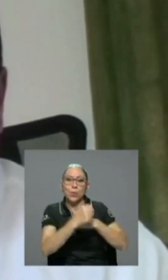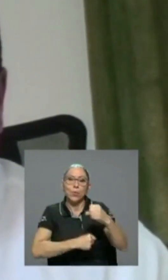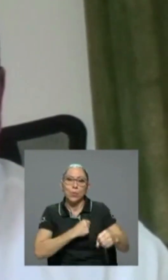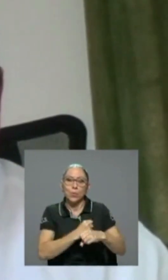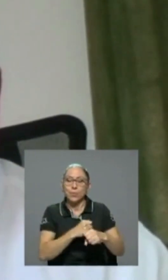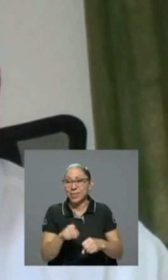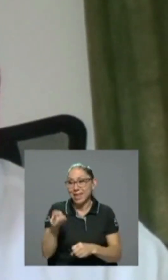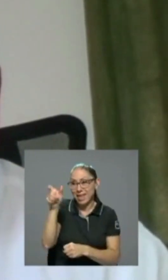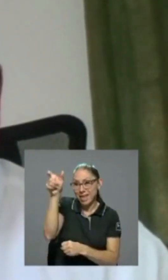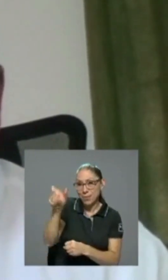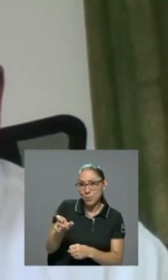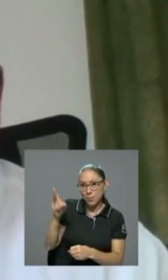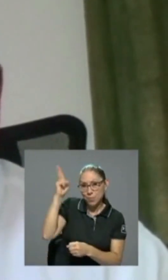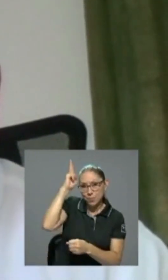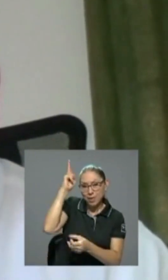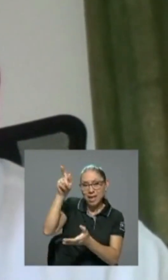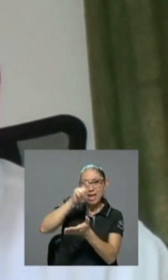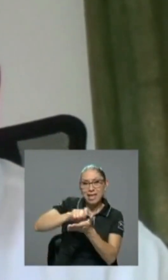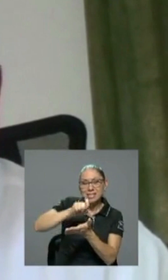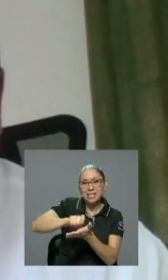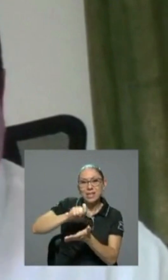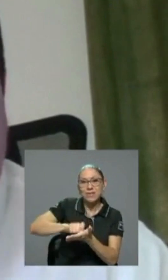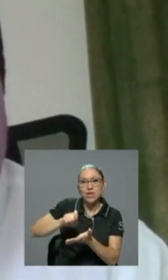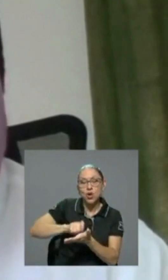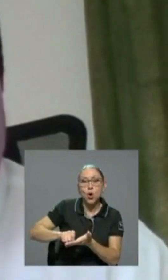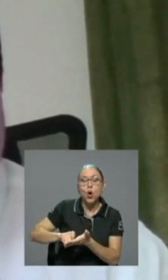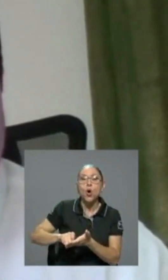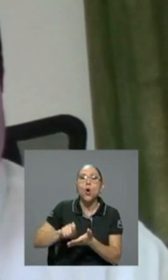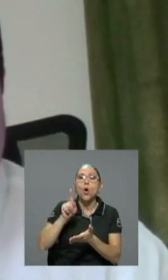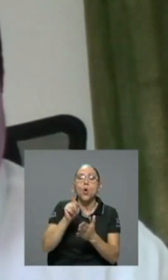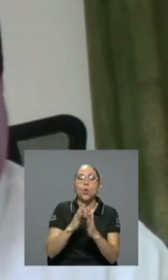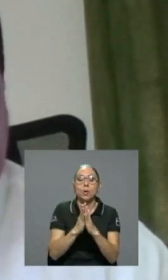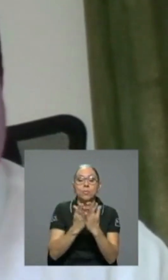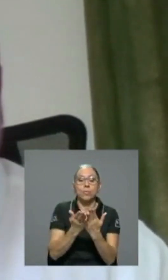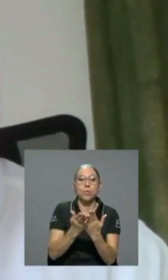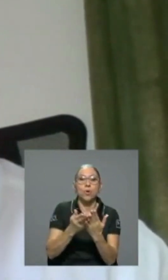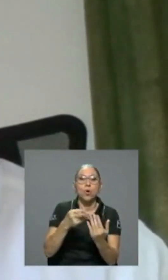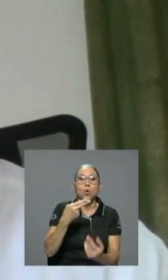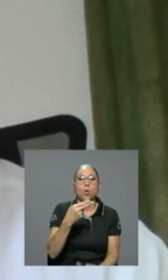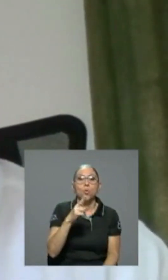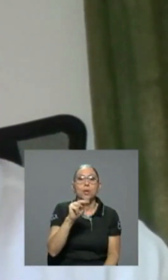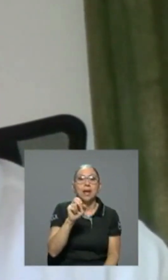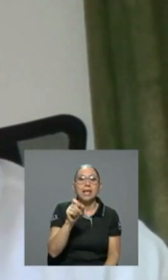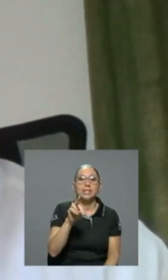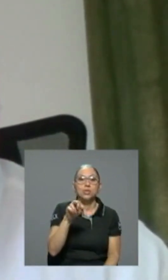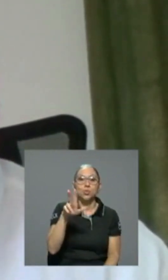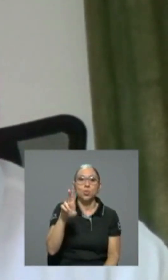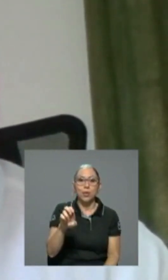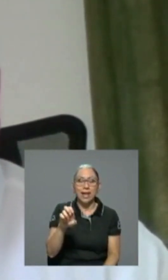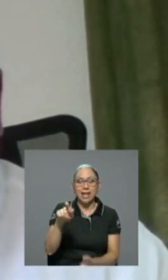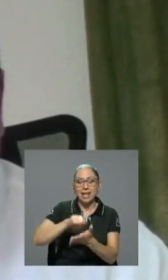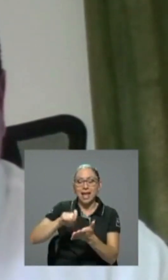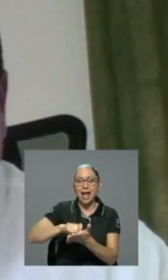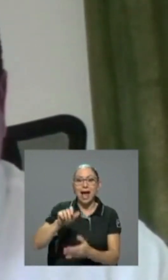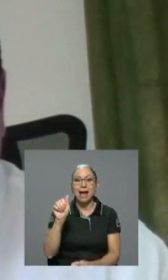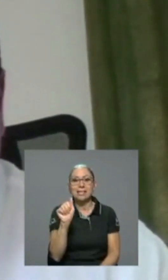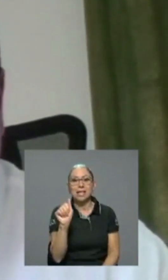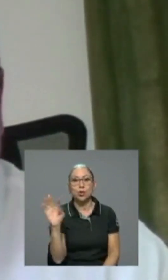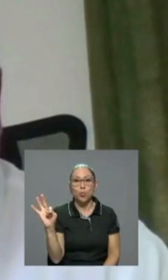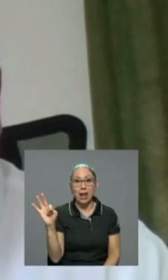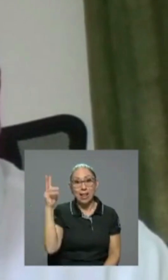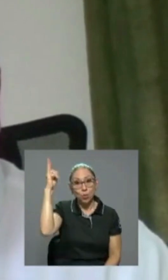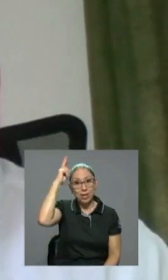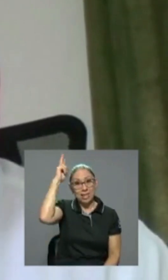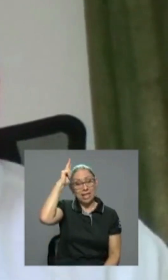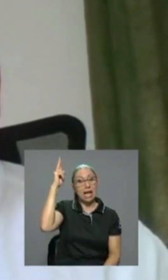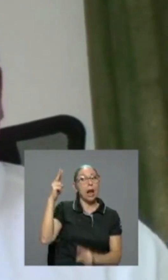escribió su obra crítica del Gunasdule de Aristides Turpana, un indígena muy conocido